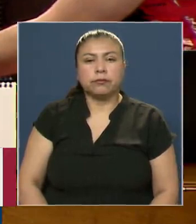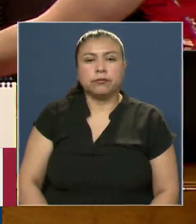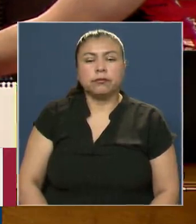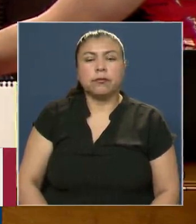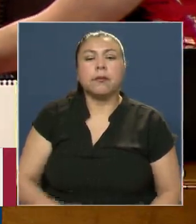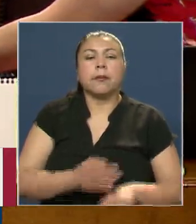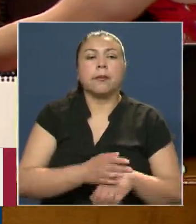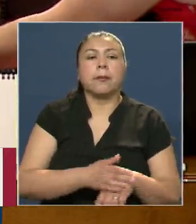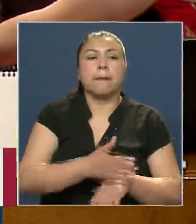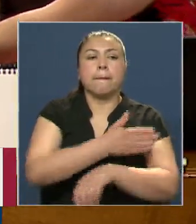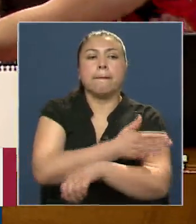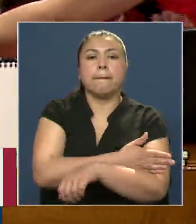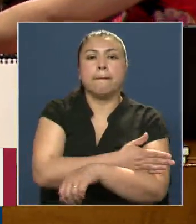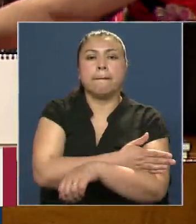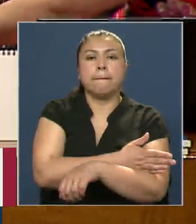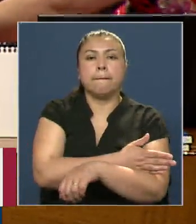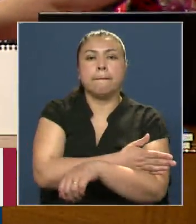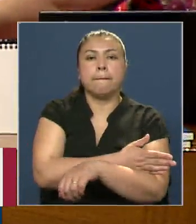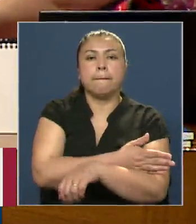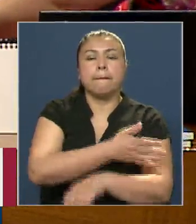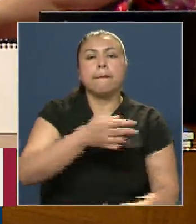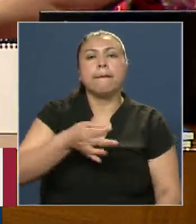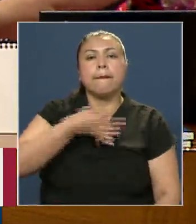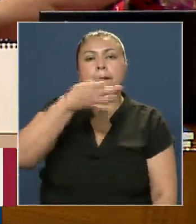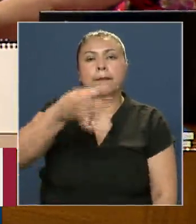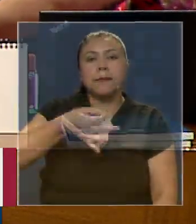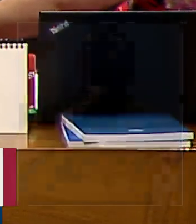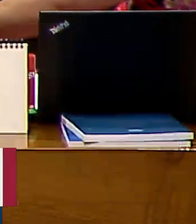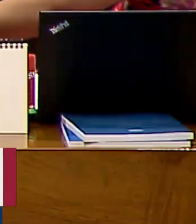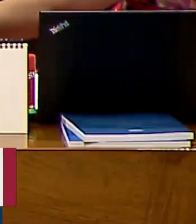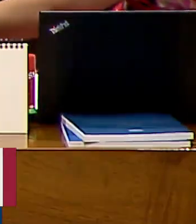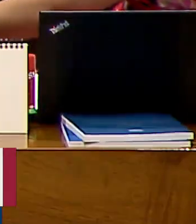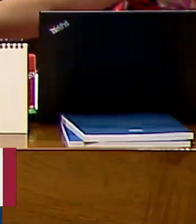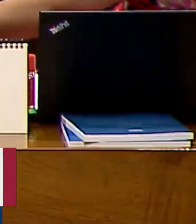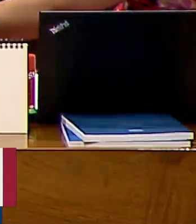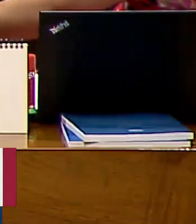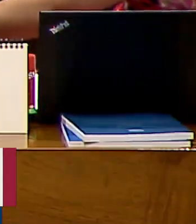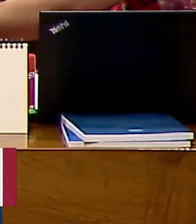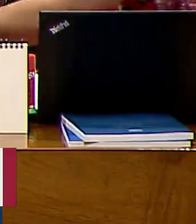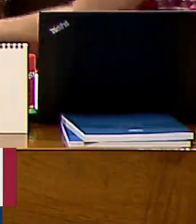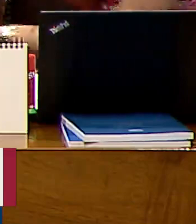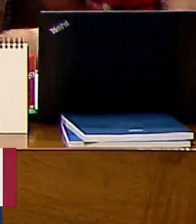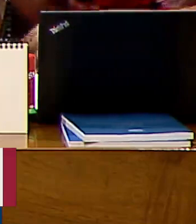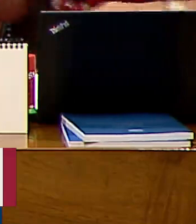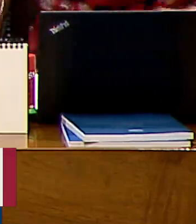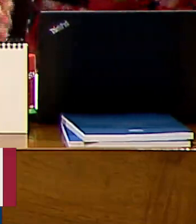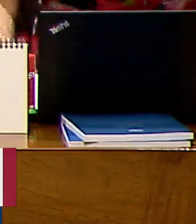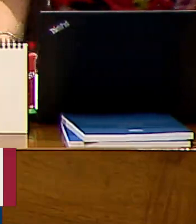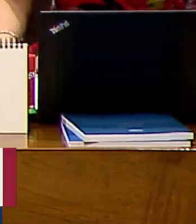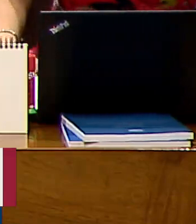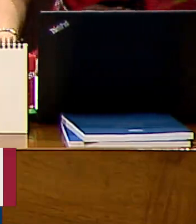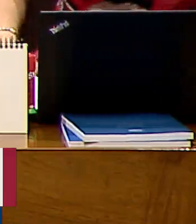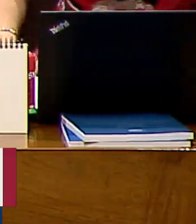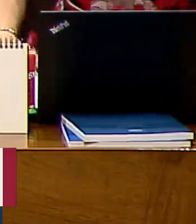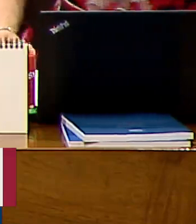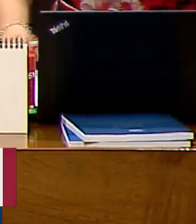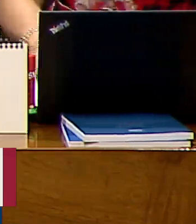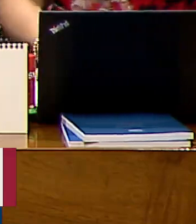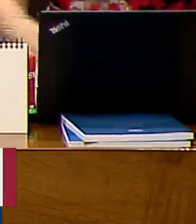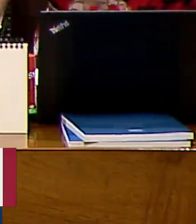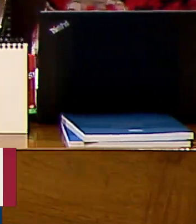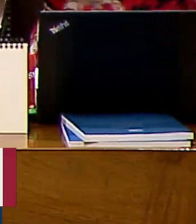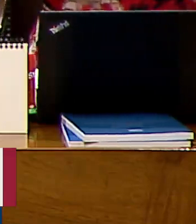Antes de ofrecer la palabra, quiero saludar a los representantes de los trabajadores